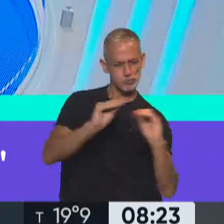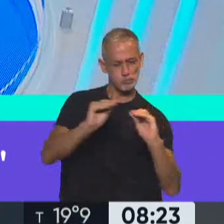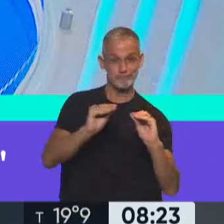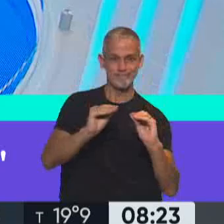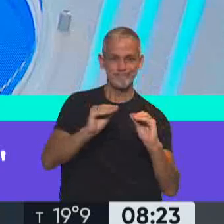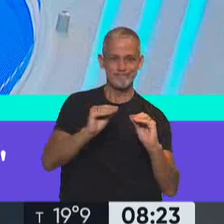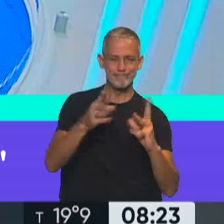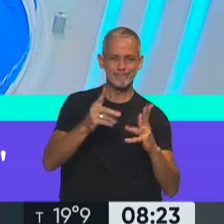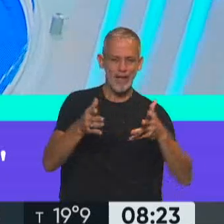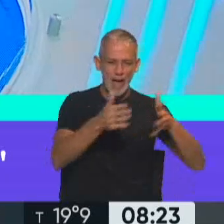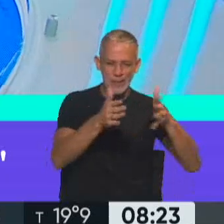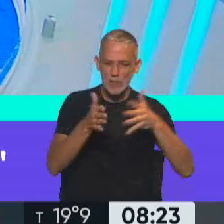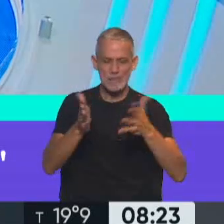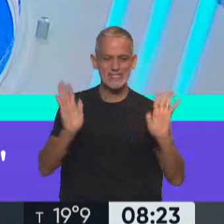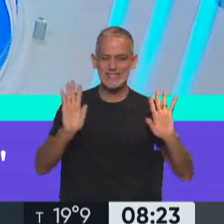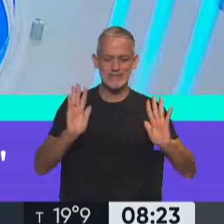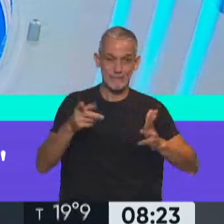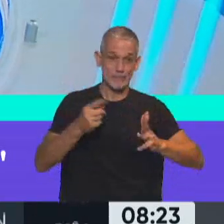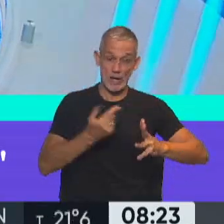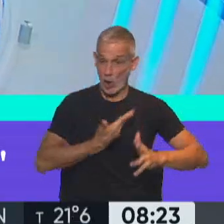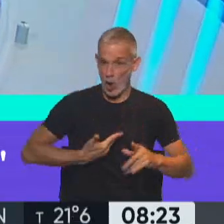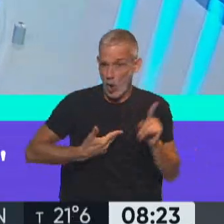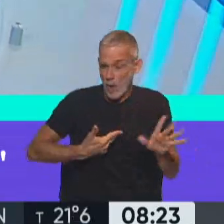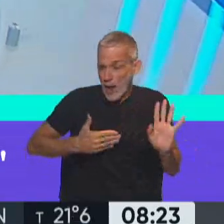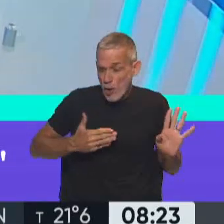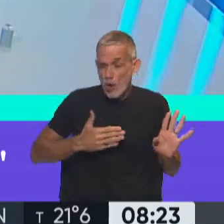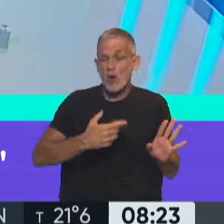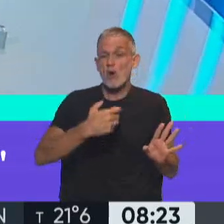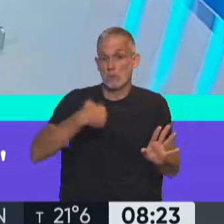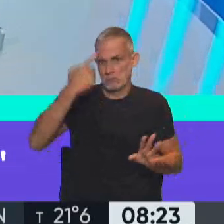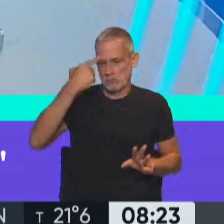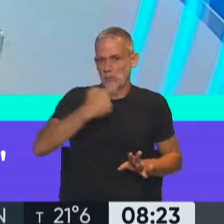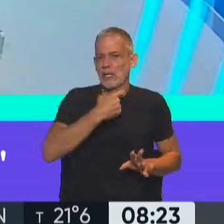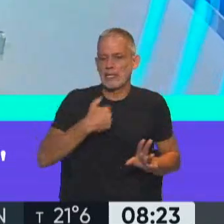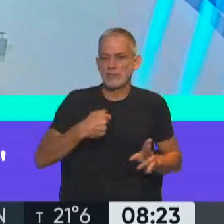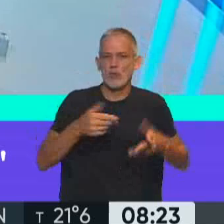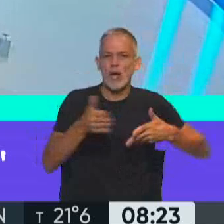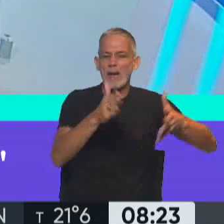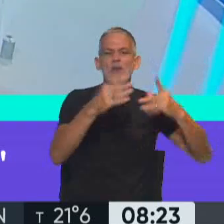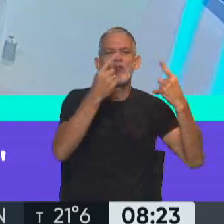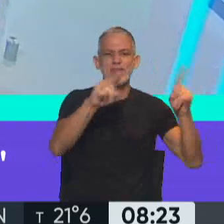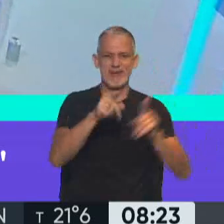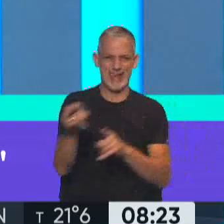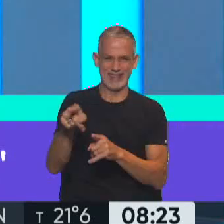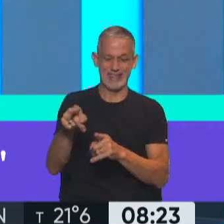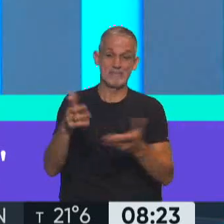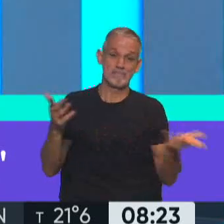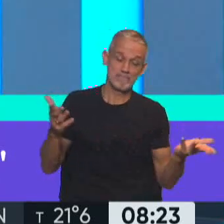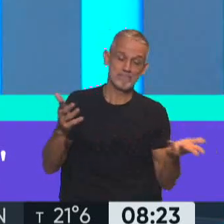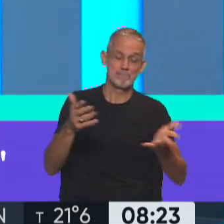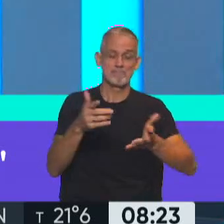este tipo de camino. El gobierno entiendo que intentó un camino distinto,